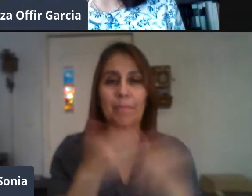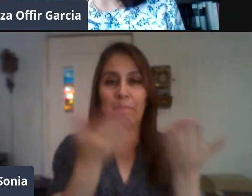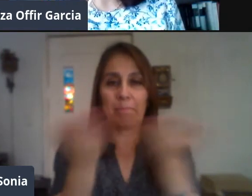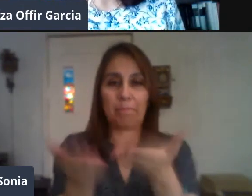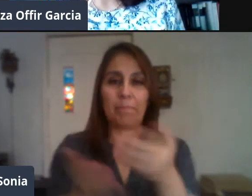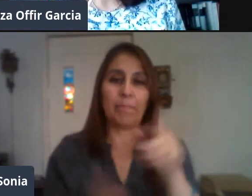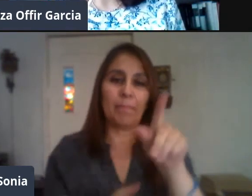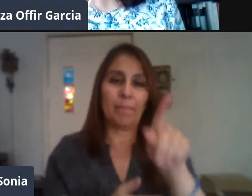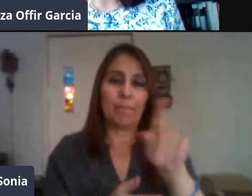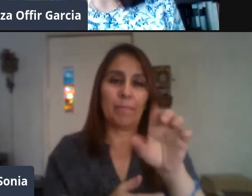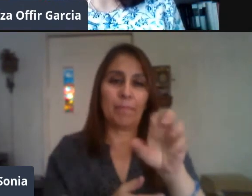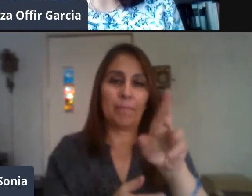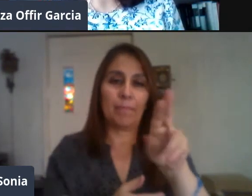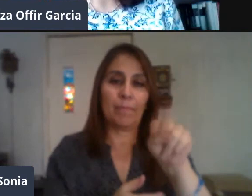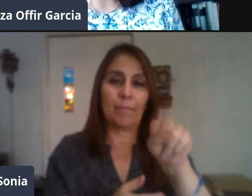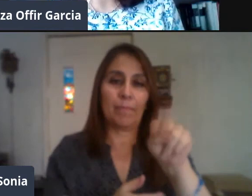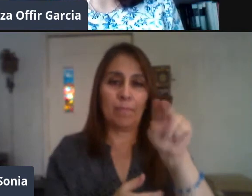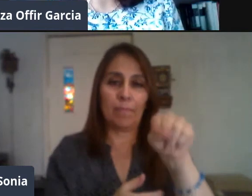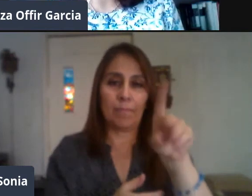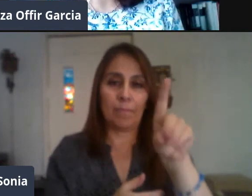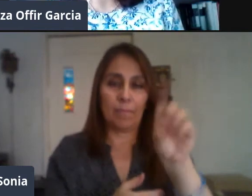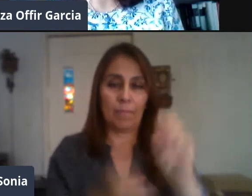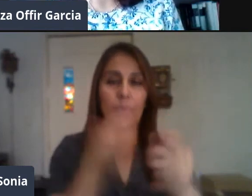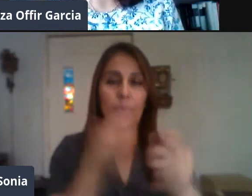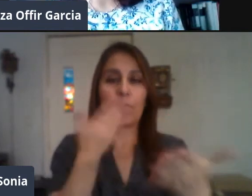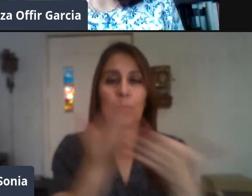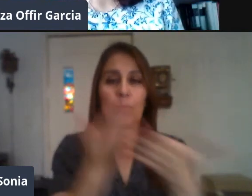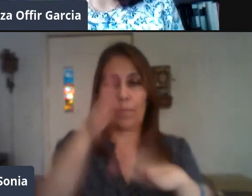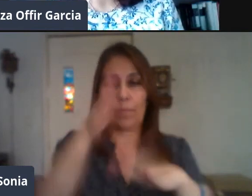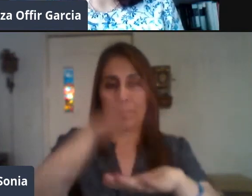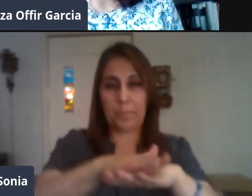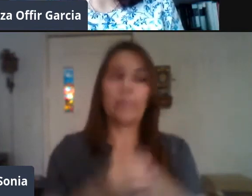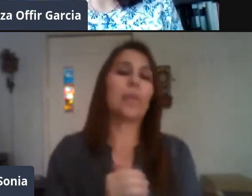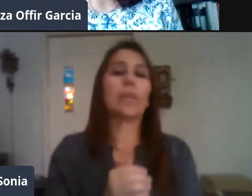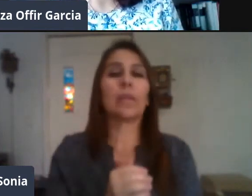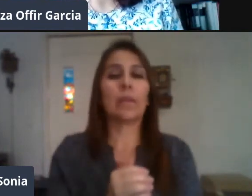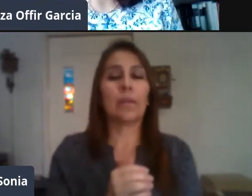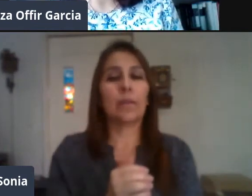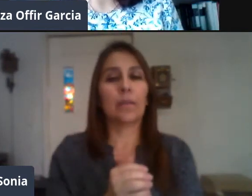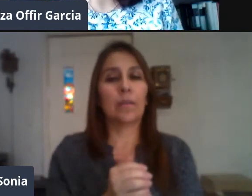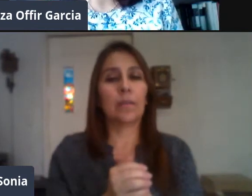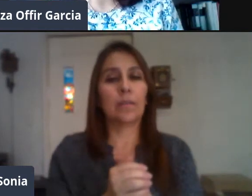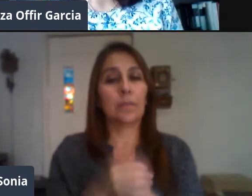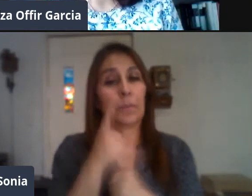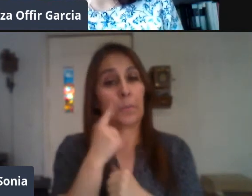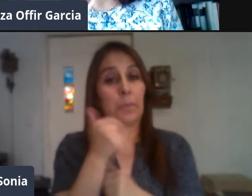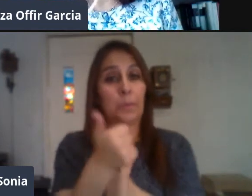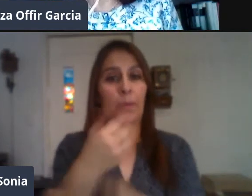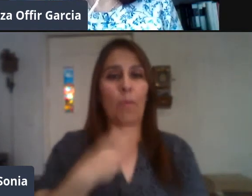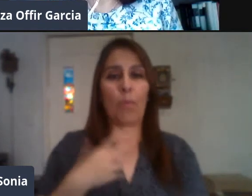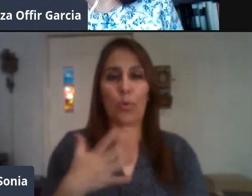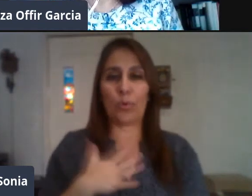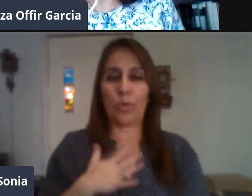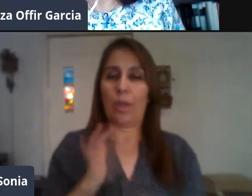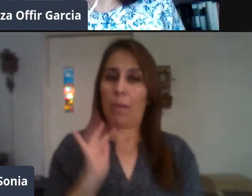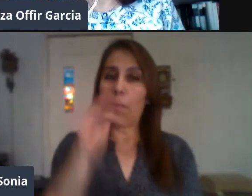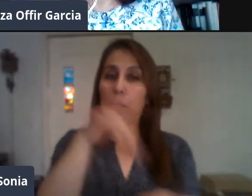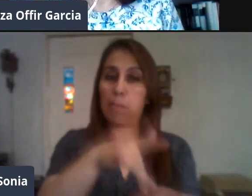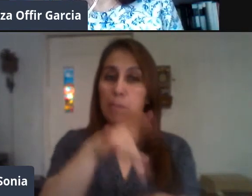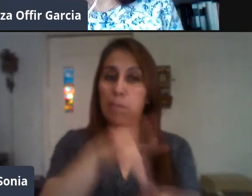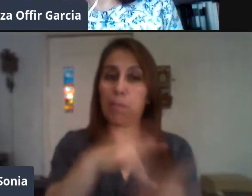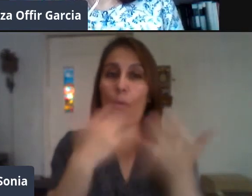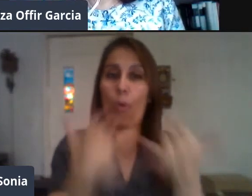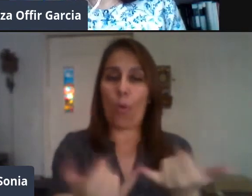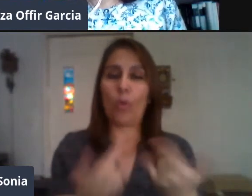buenas tardes qué buena es de la de esta oportunidad fernando gonzález